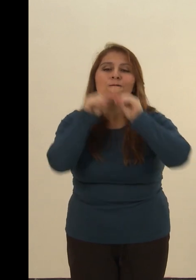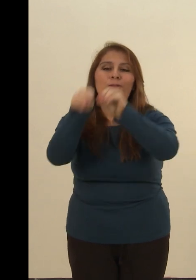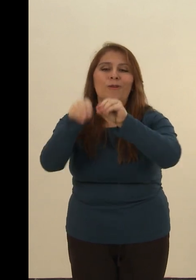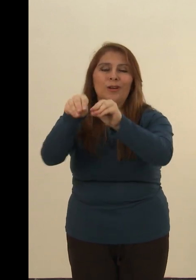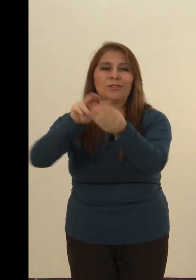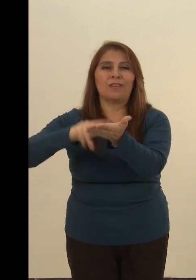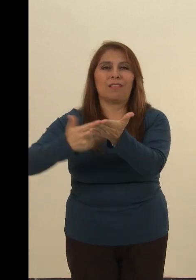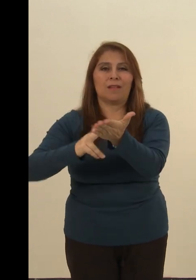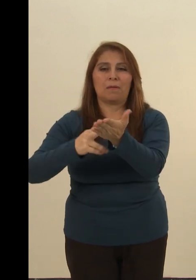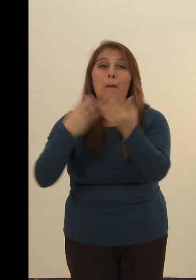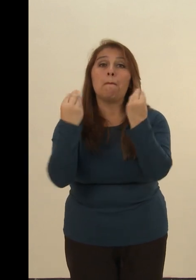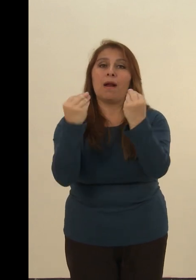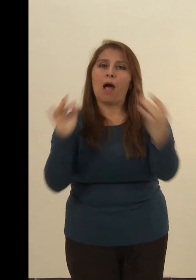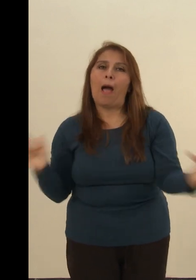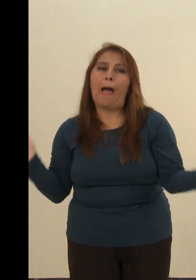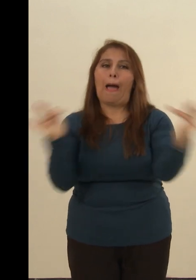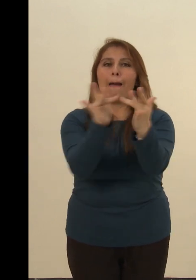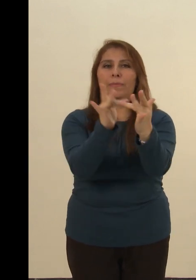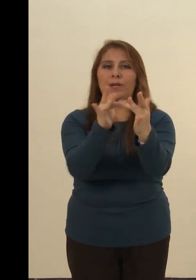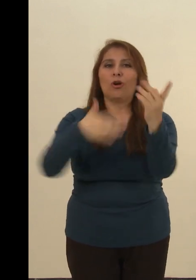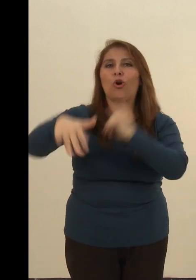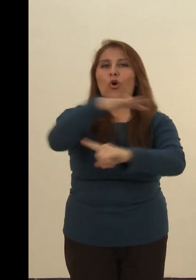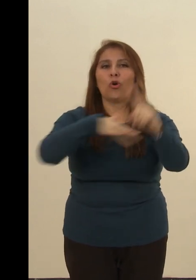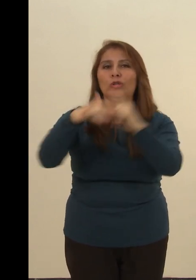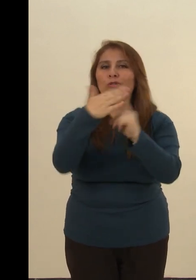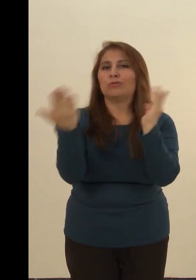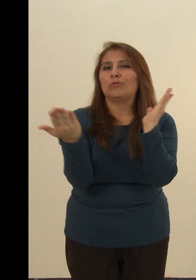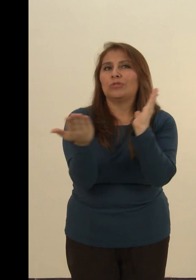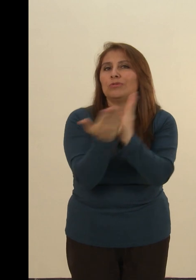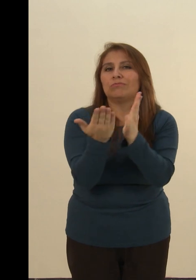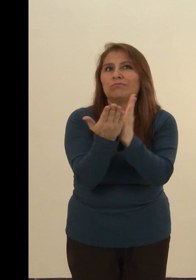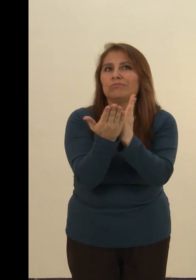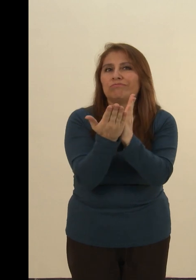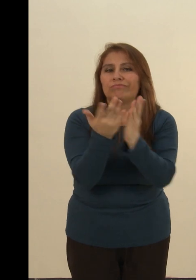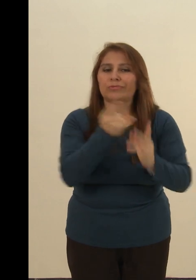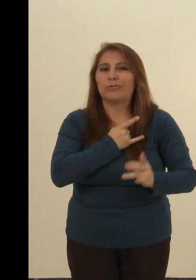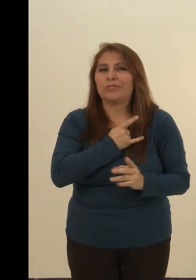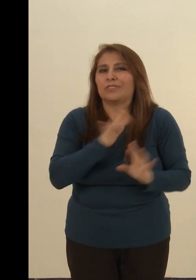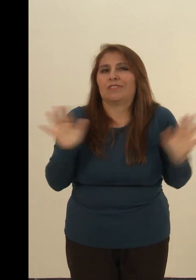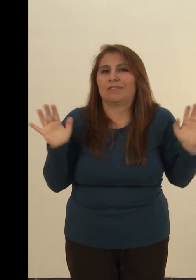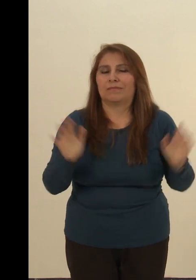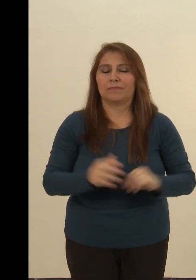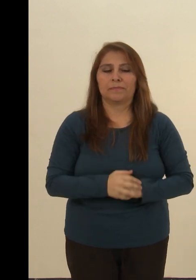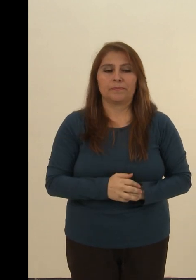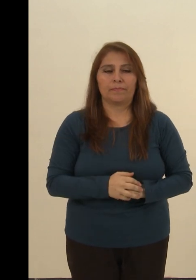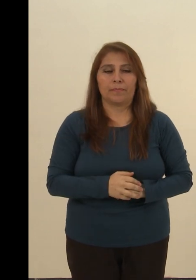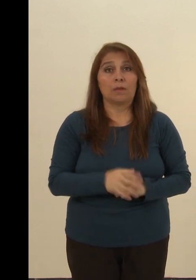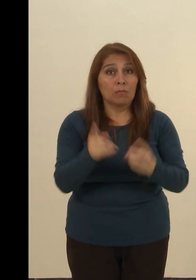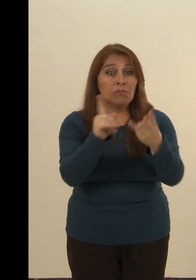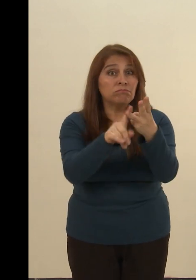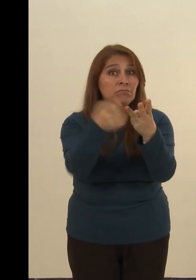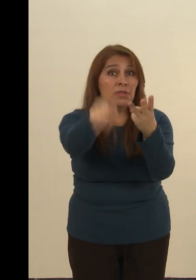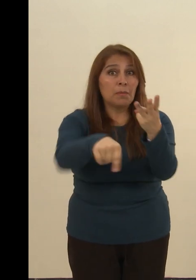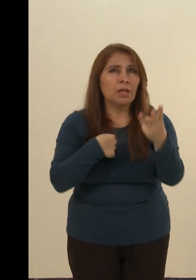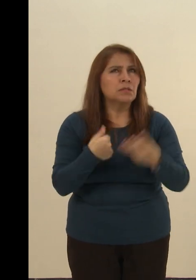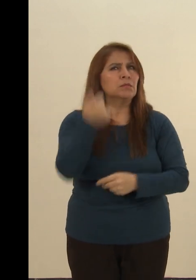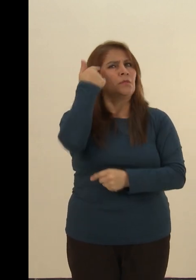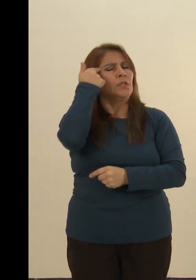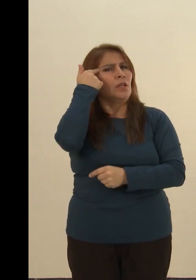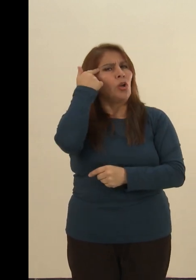que ver con la formación de los intérpretes para el contexto de la educación superior, pero tiene que ver con